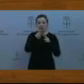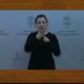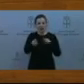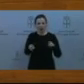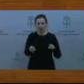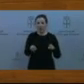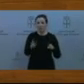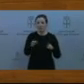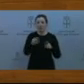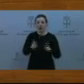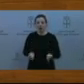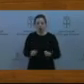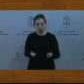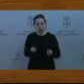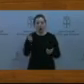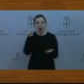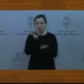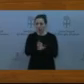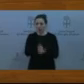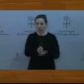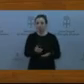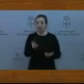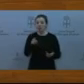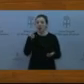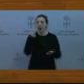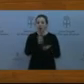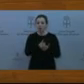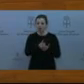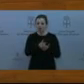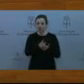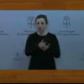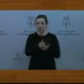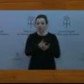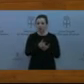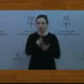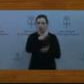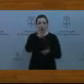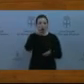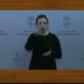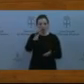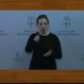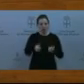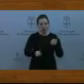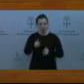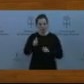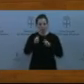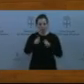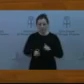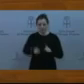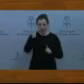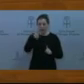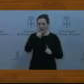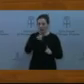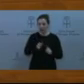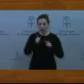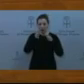Ha apostado por la diversificación del medio rural, haciéndolo más competitivo y, sobre todo, facilitando la pluriactividad, que creo